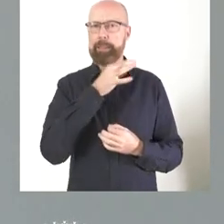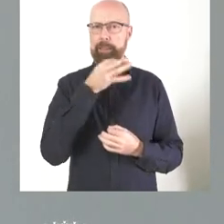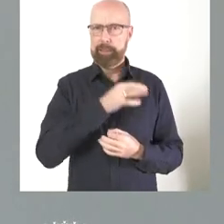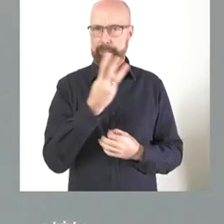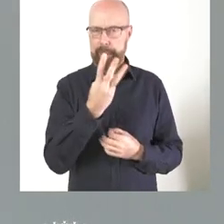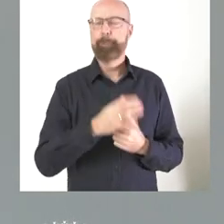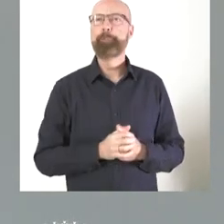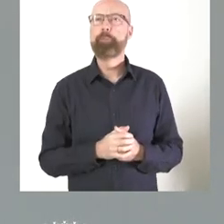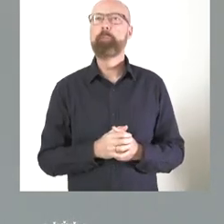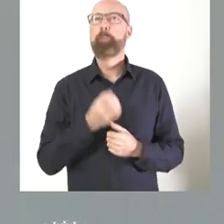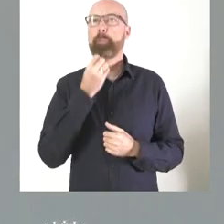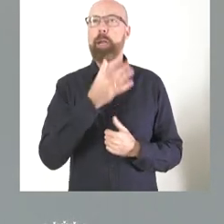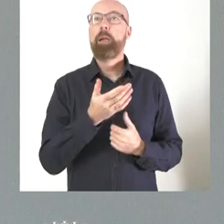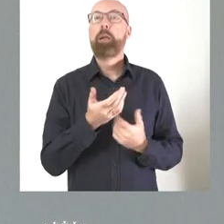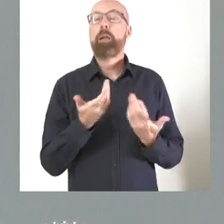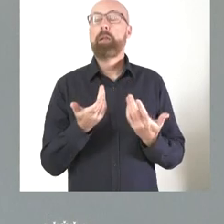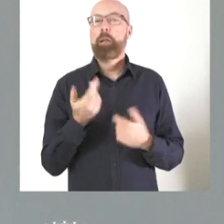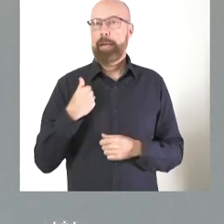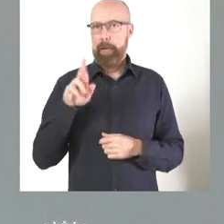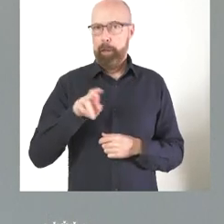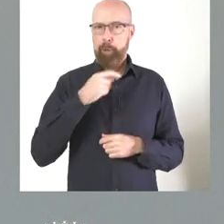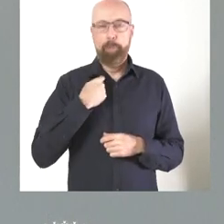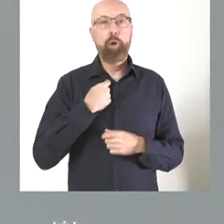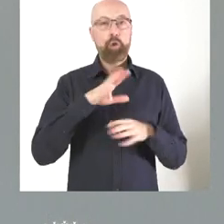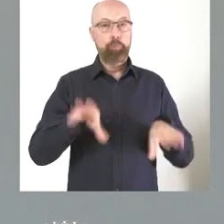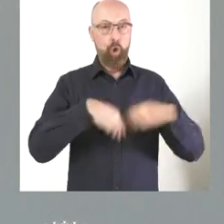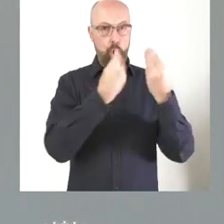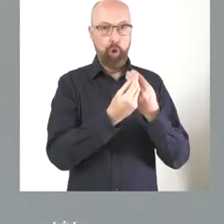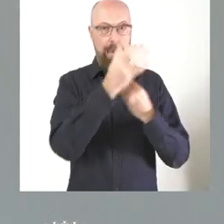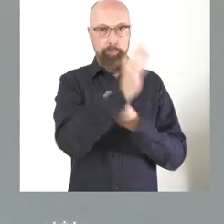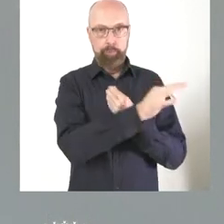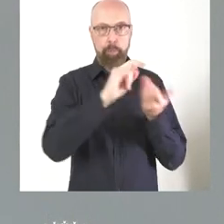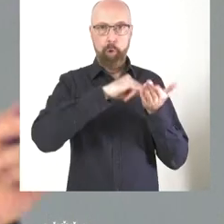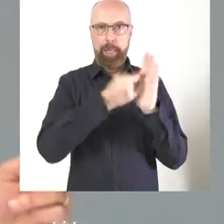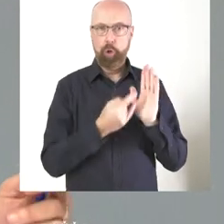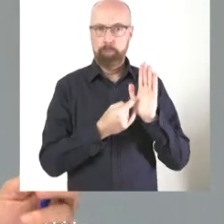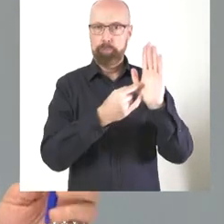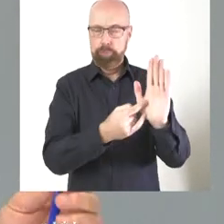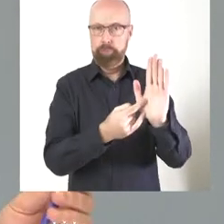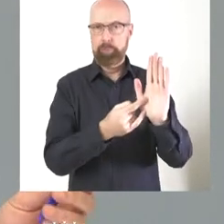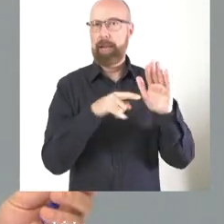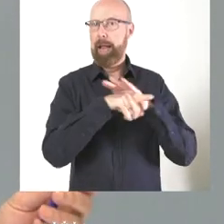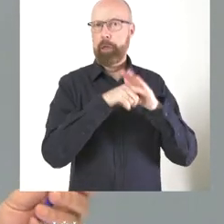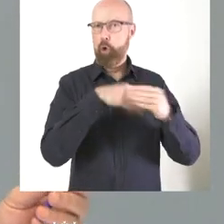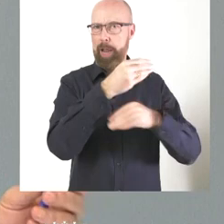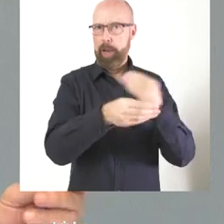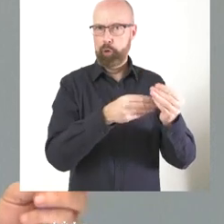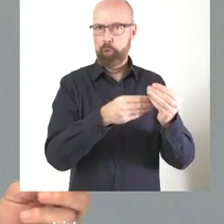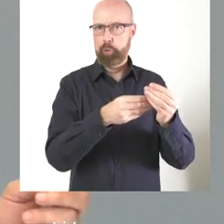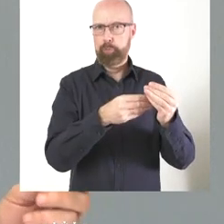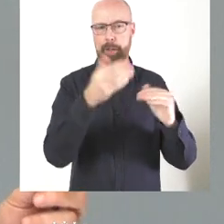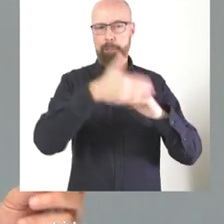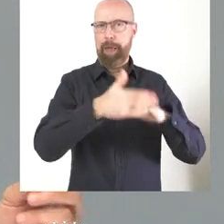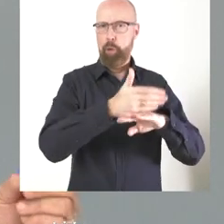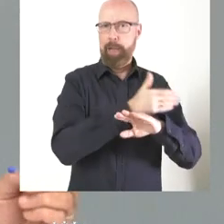sumaban correcto Le repito el número total de expedientes de declaración que se han podido tramitar ante esa fecha han